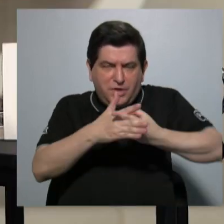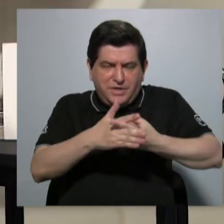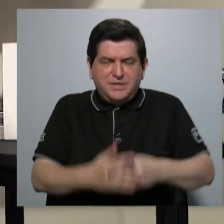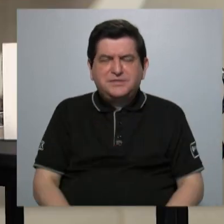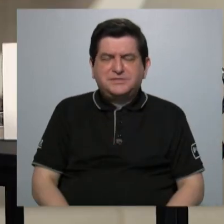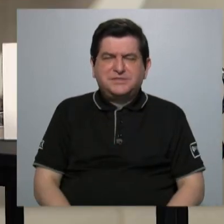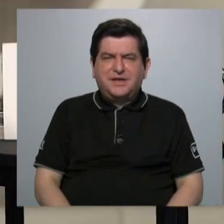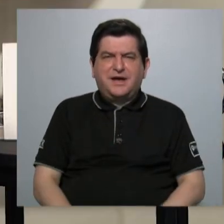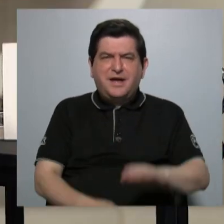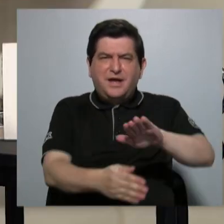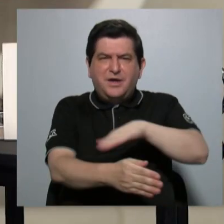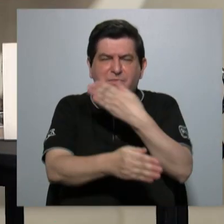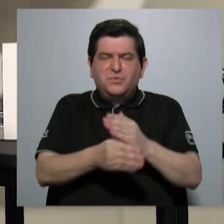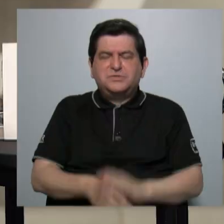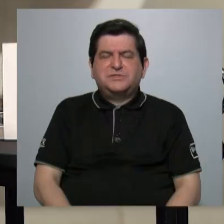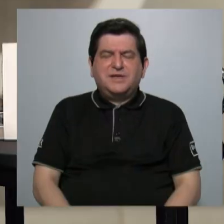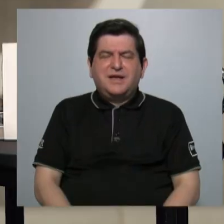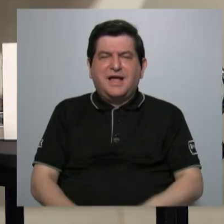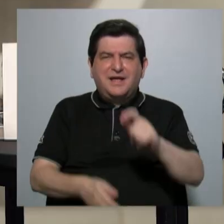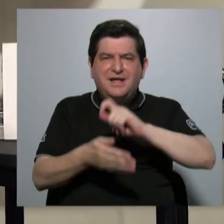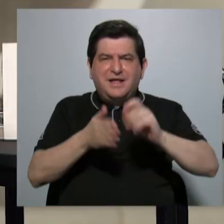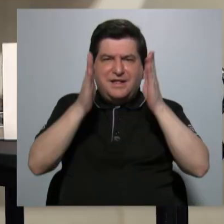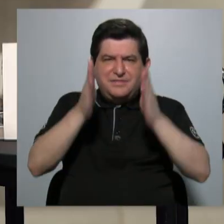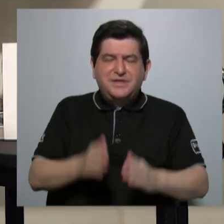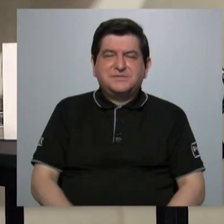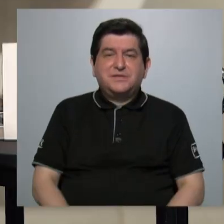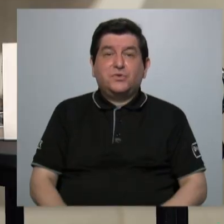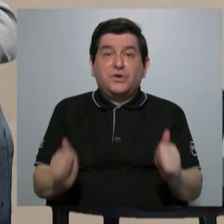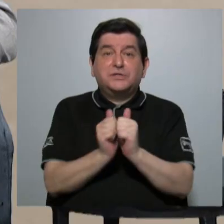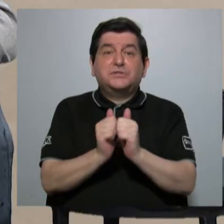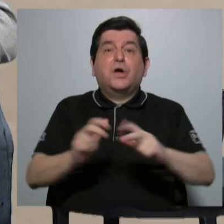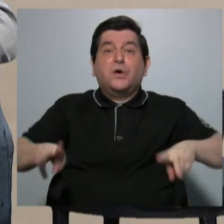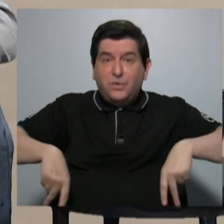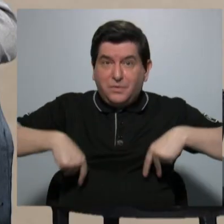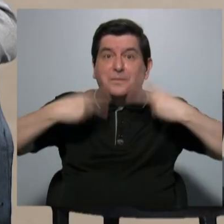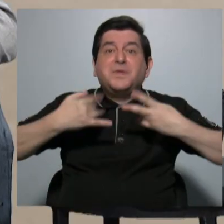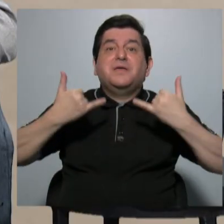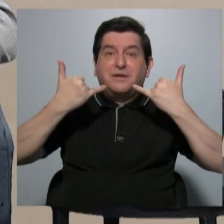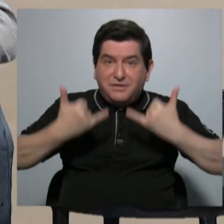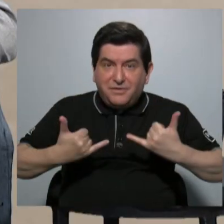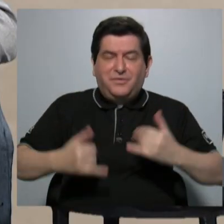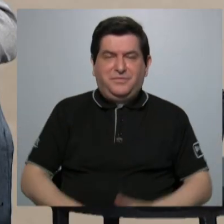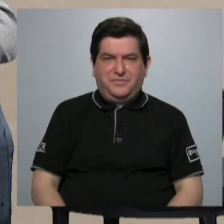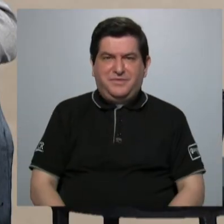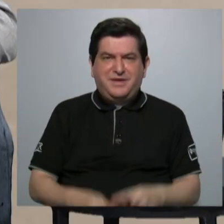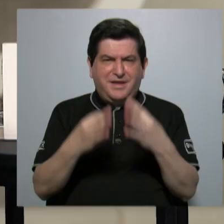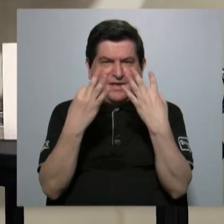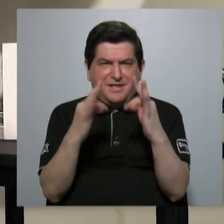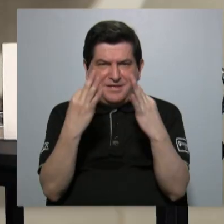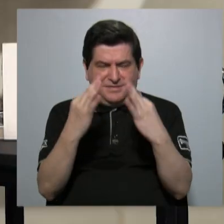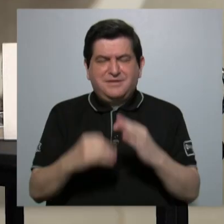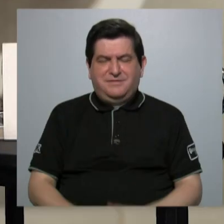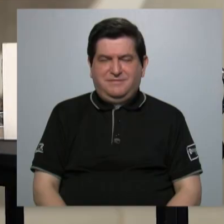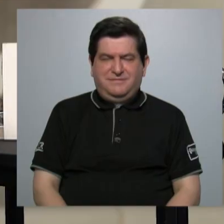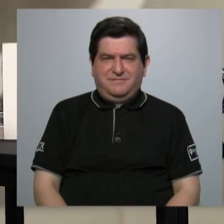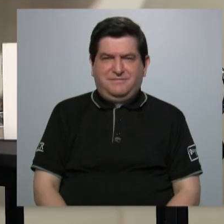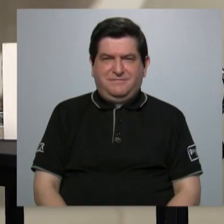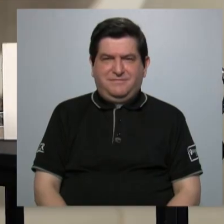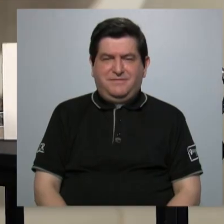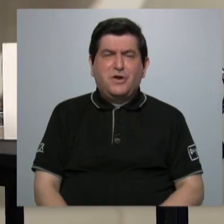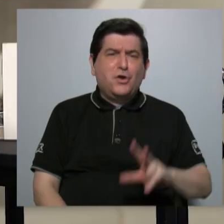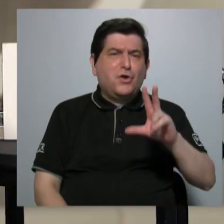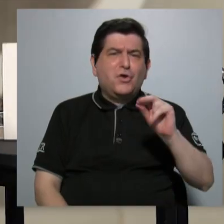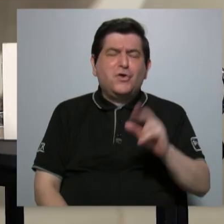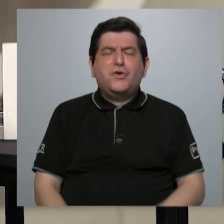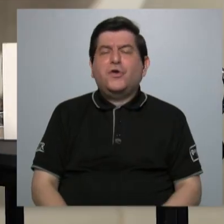de compositores vivientes, ¿verdad? Tratar de tocar compositores vivientes y